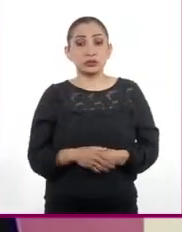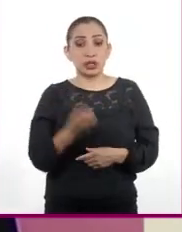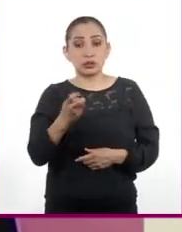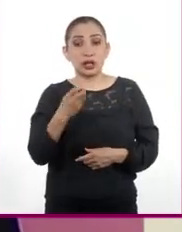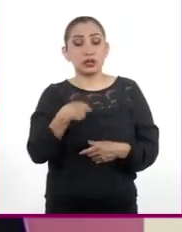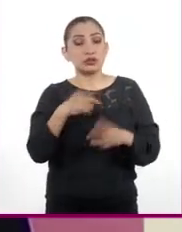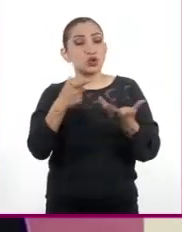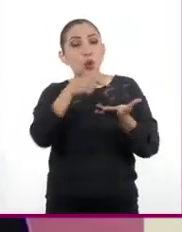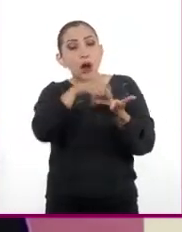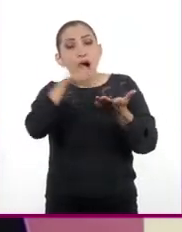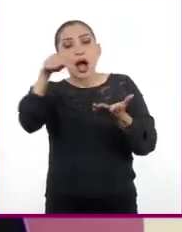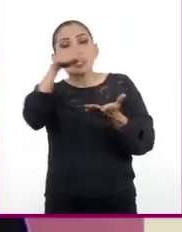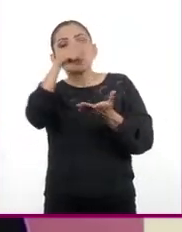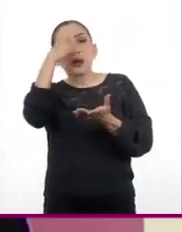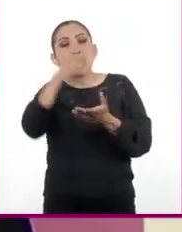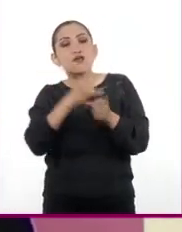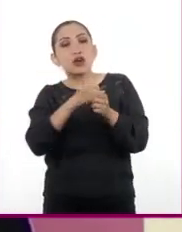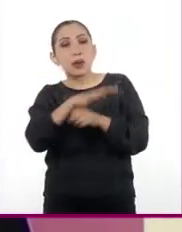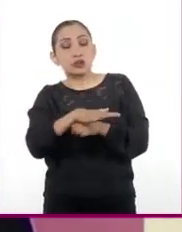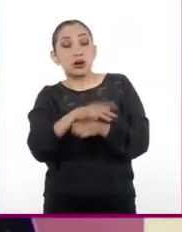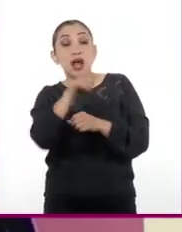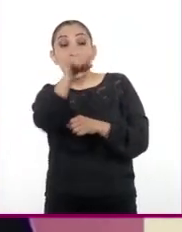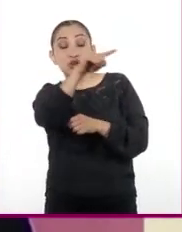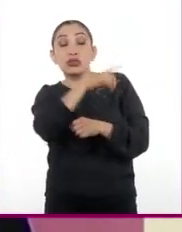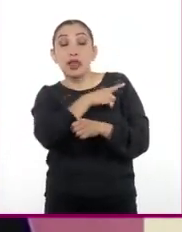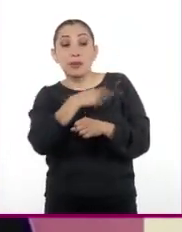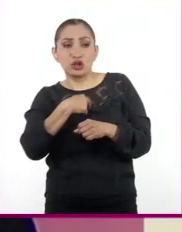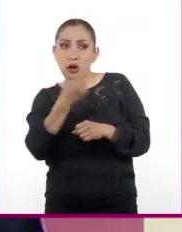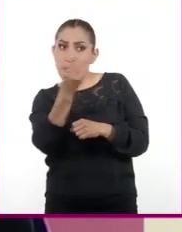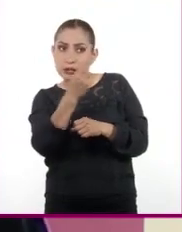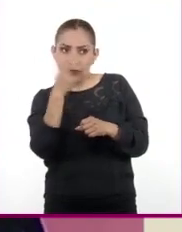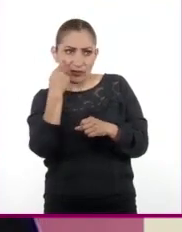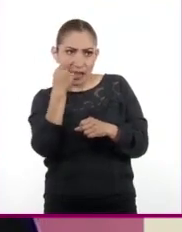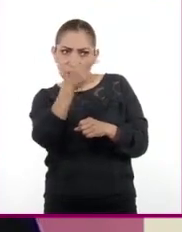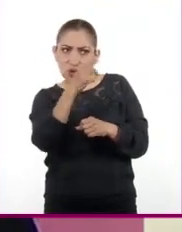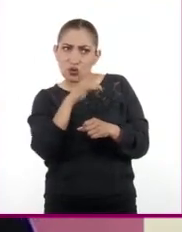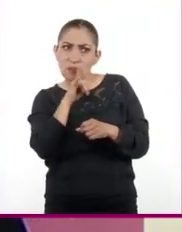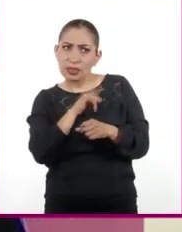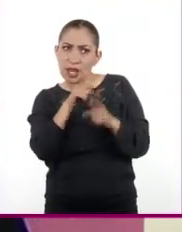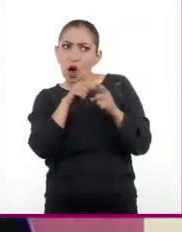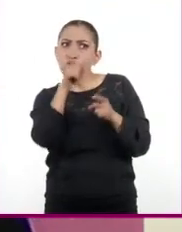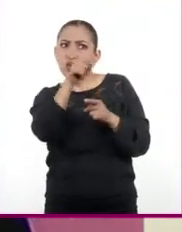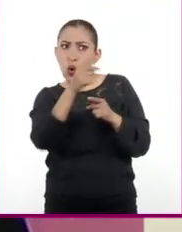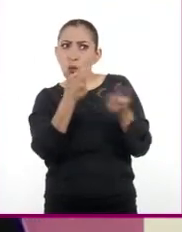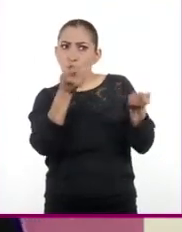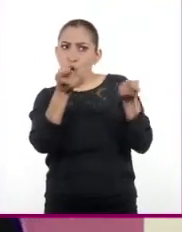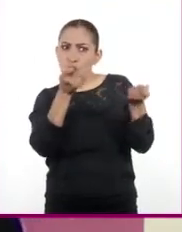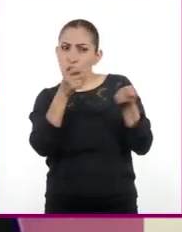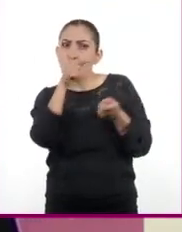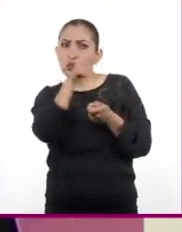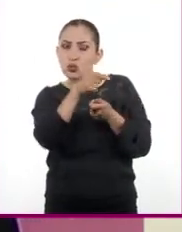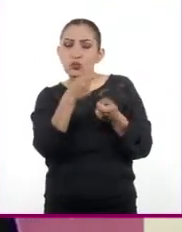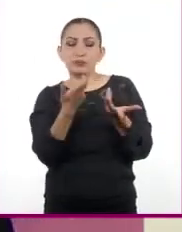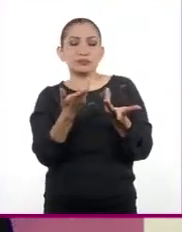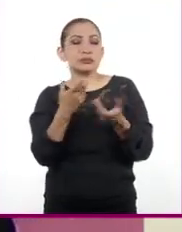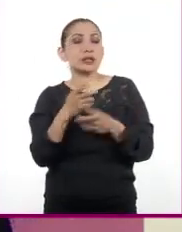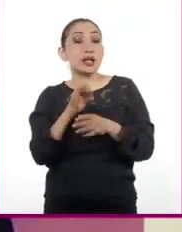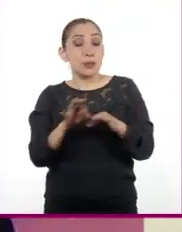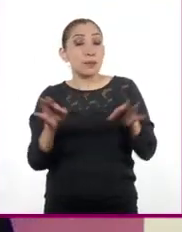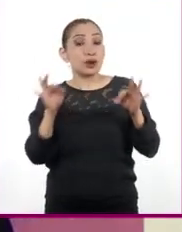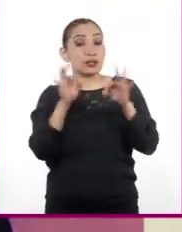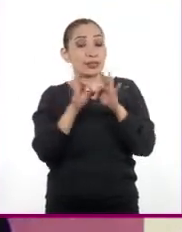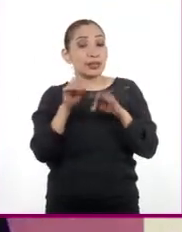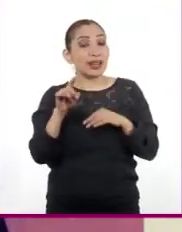esos medios, ¿no? Entonces estos medios tienen que responder a nuestras necesidades, a nuestros intereses, y lo